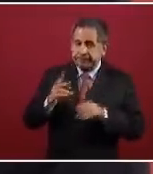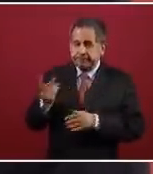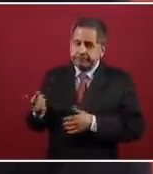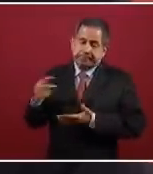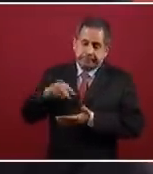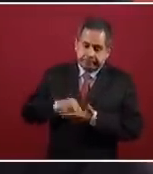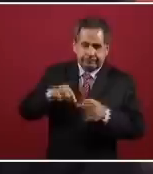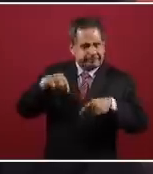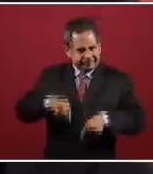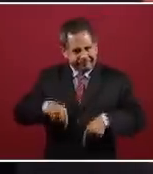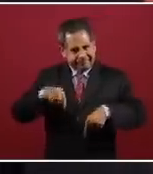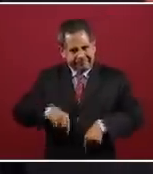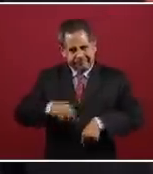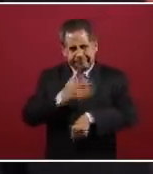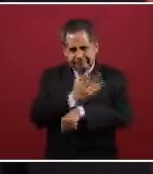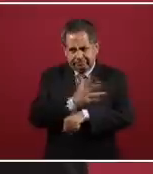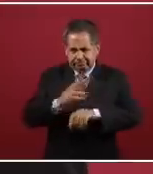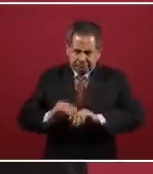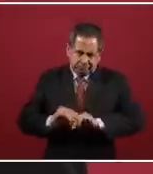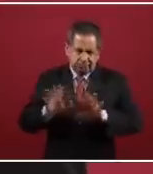aquí